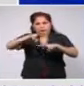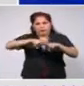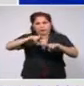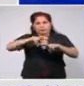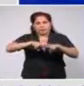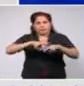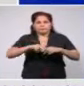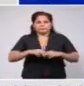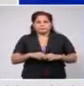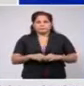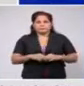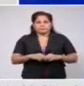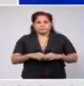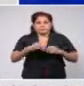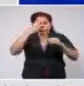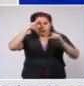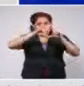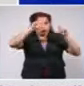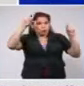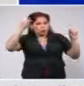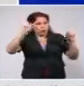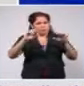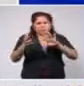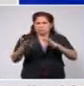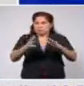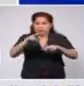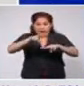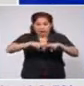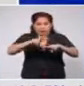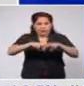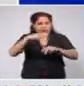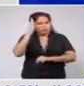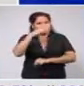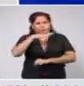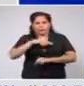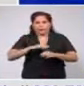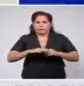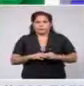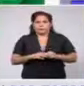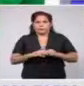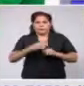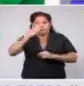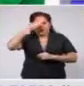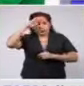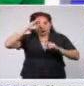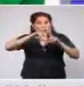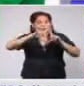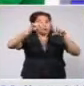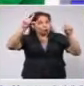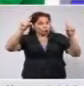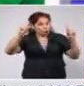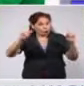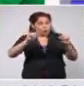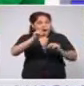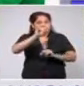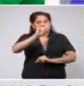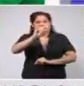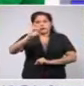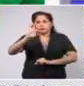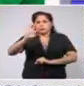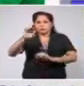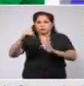país hasta el día de ayer. En resumen, en Cuba, de los